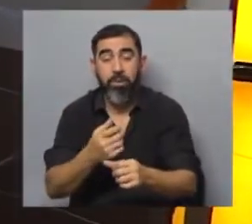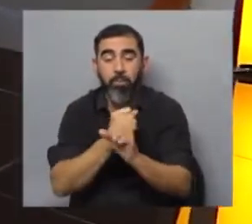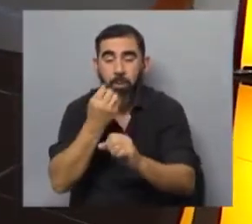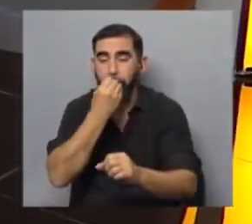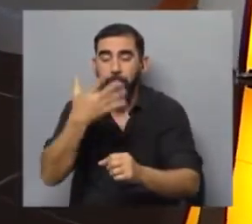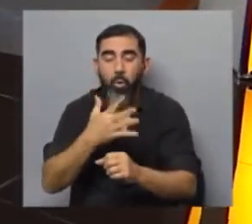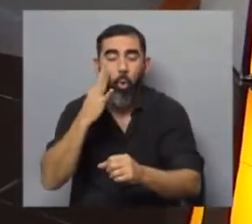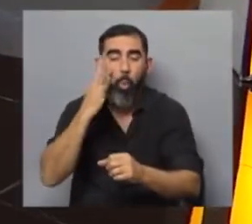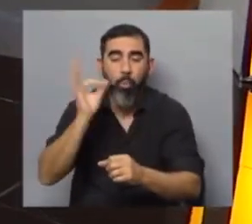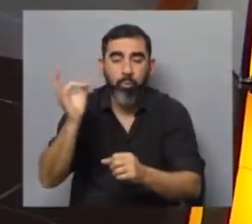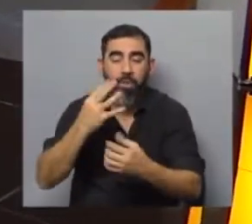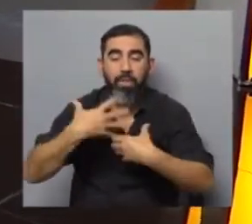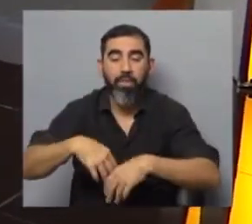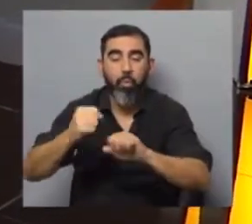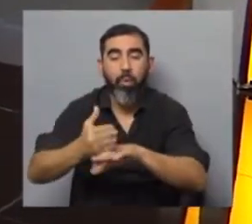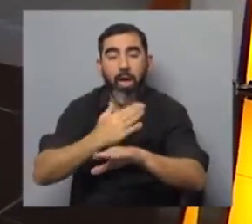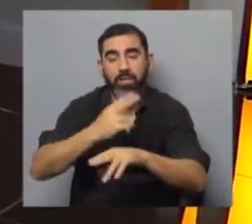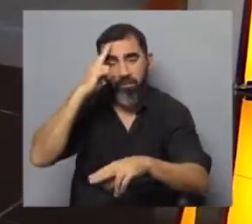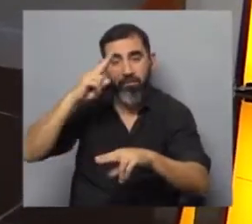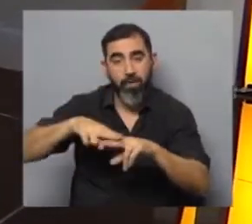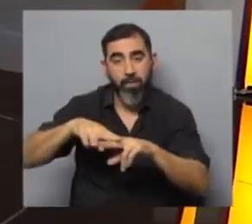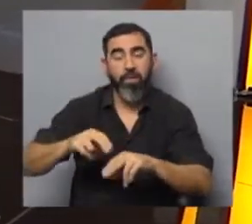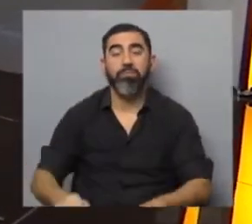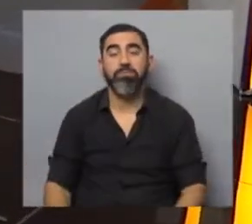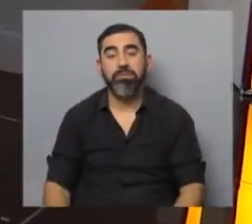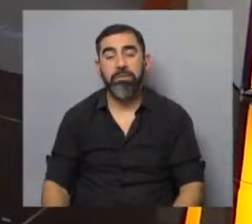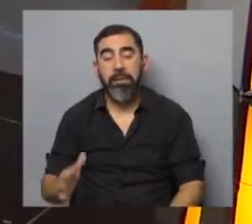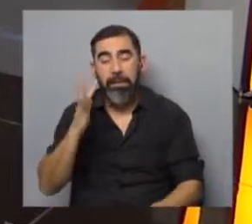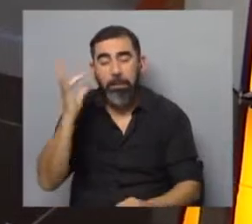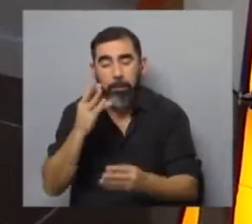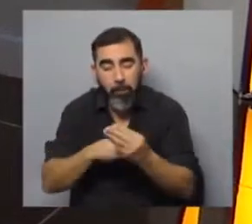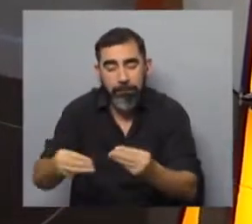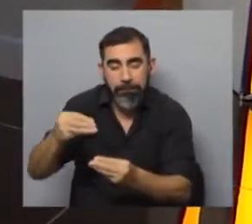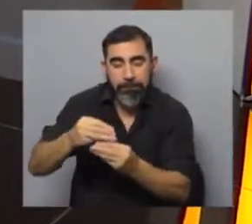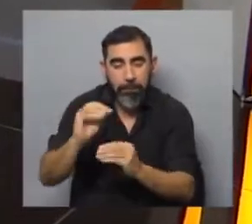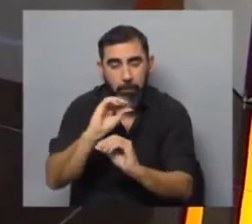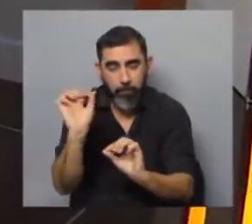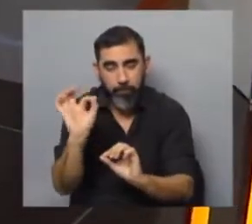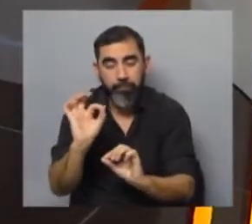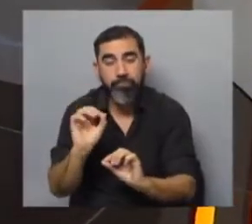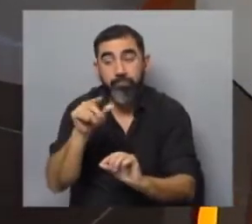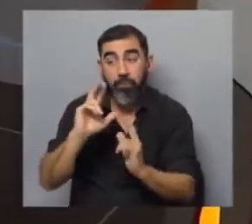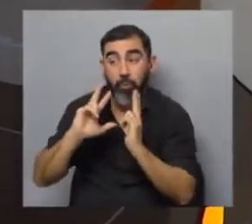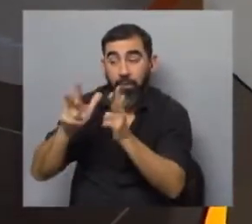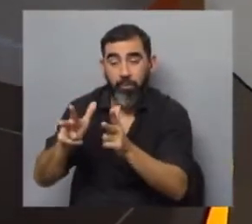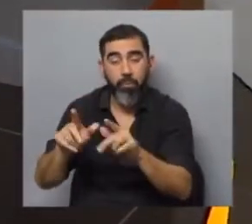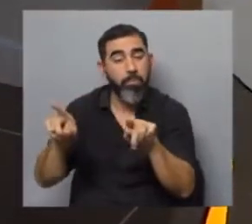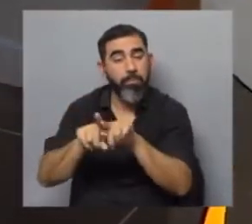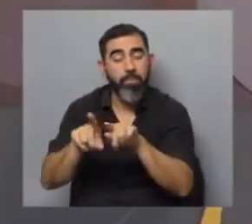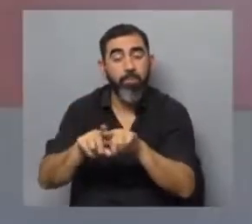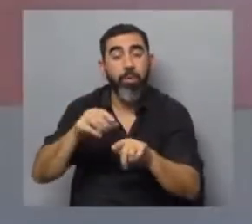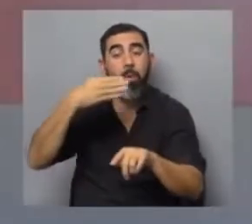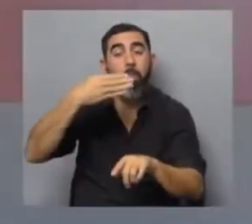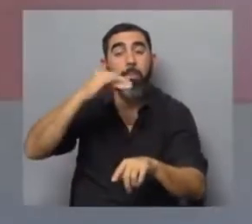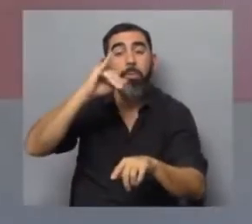aumenta las chances de detectar las enfermedades a tiempo. Y perdón, si me permitís agregar una cosa, eso que él dice que es lo que se conoce como